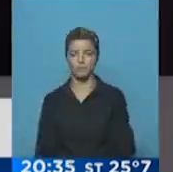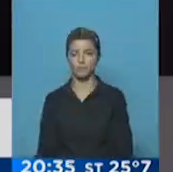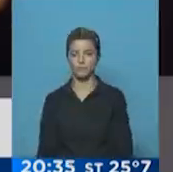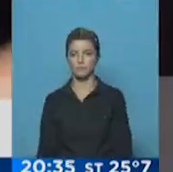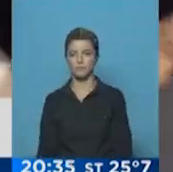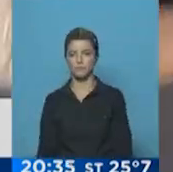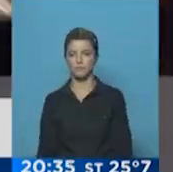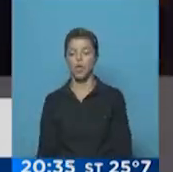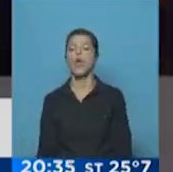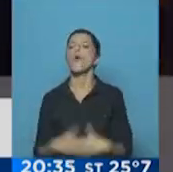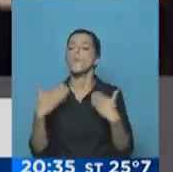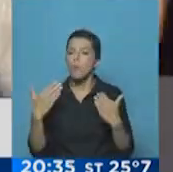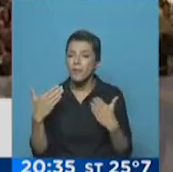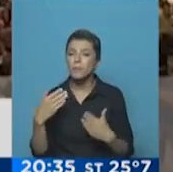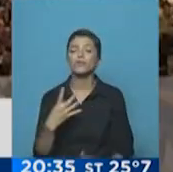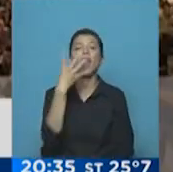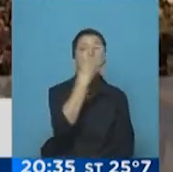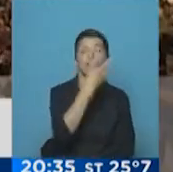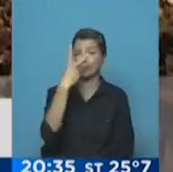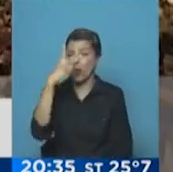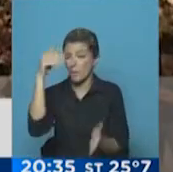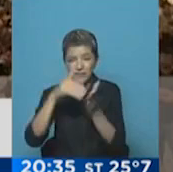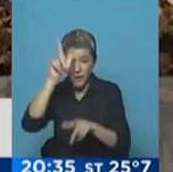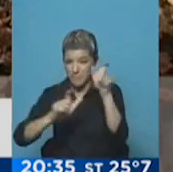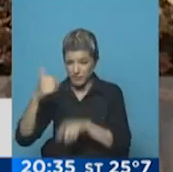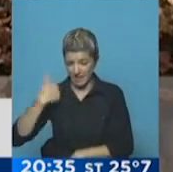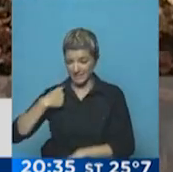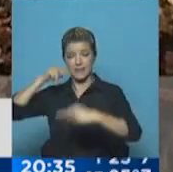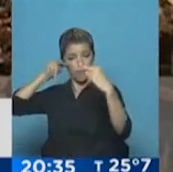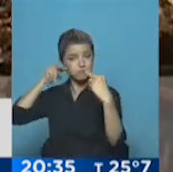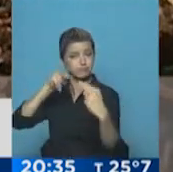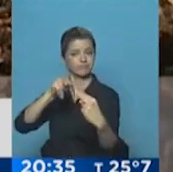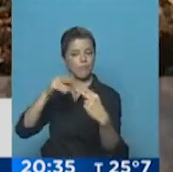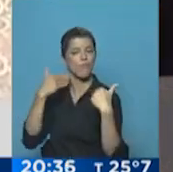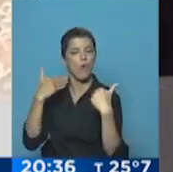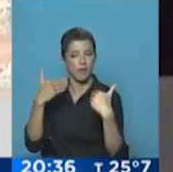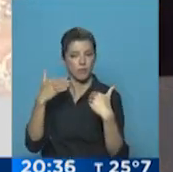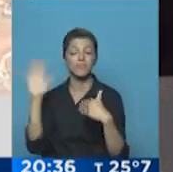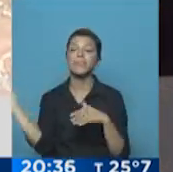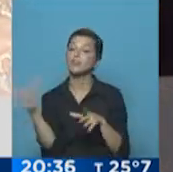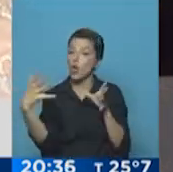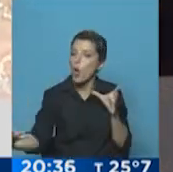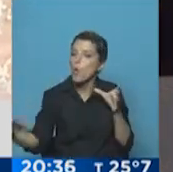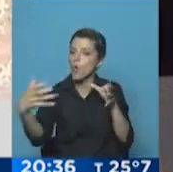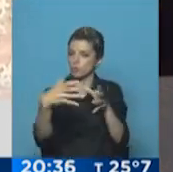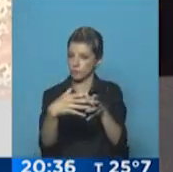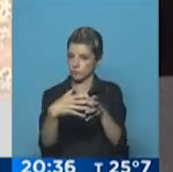Podemos mirar a los 42 millones de argentinos y juntos y